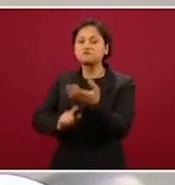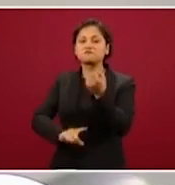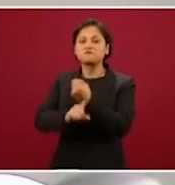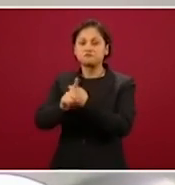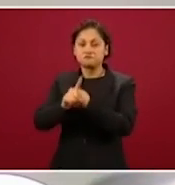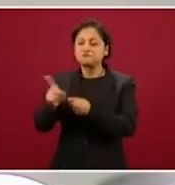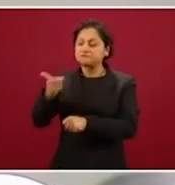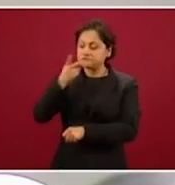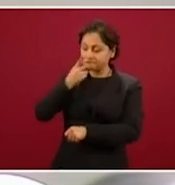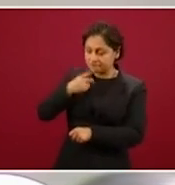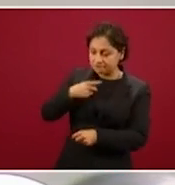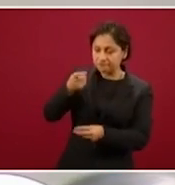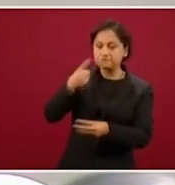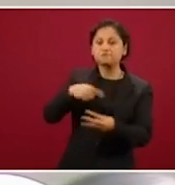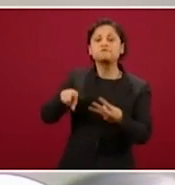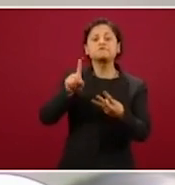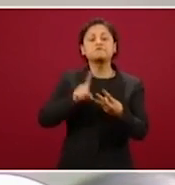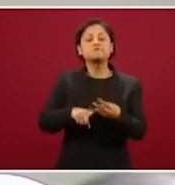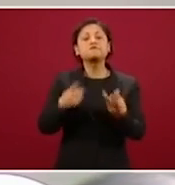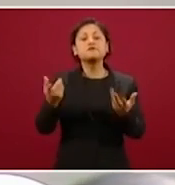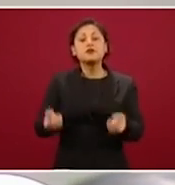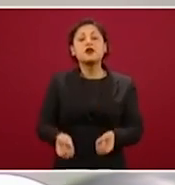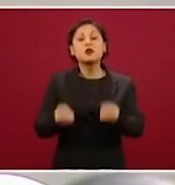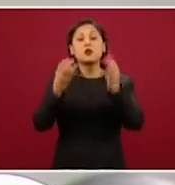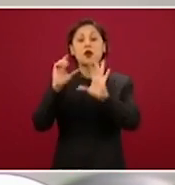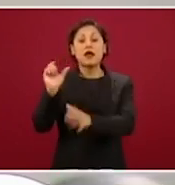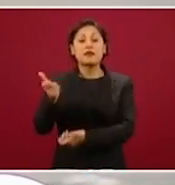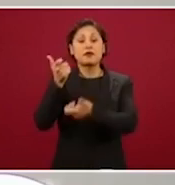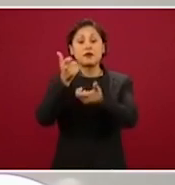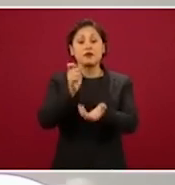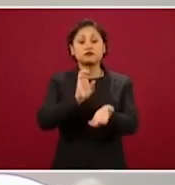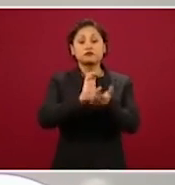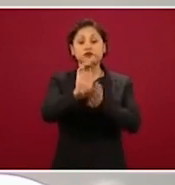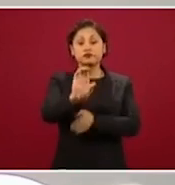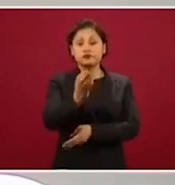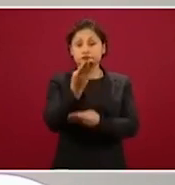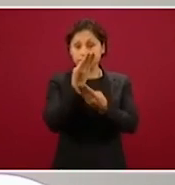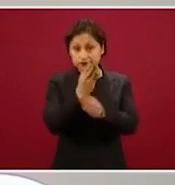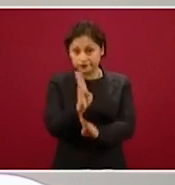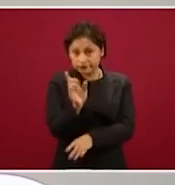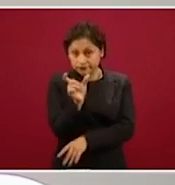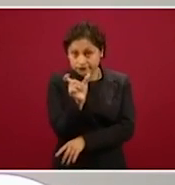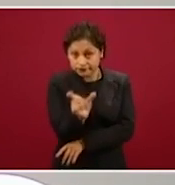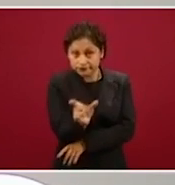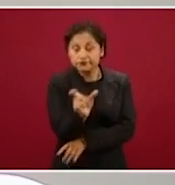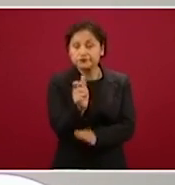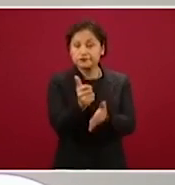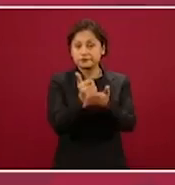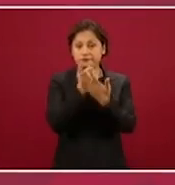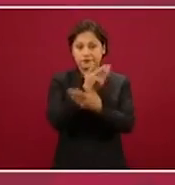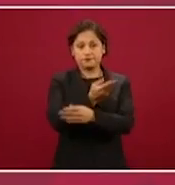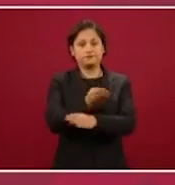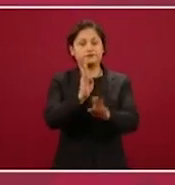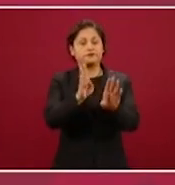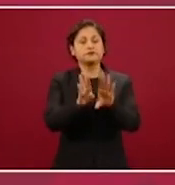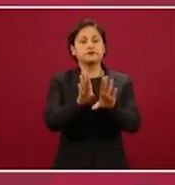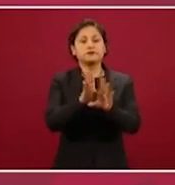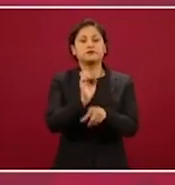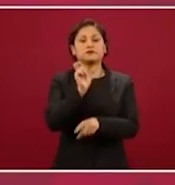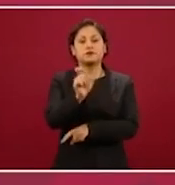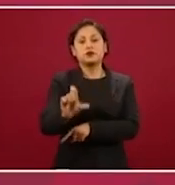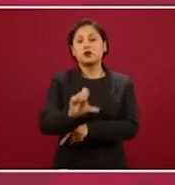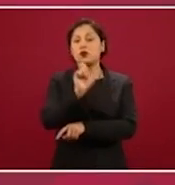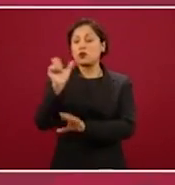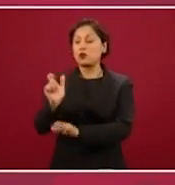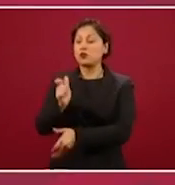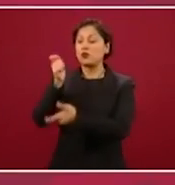cuánto se está dispersando con tarjeta a través de bancos, cuánto todavía se está